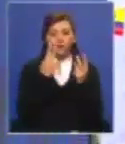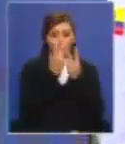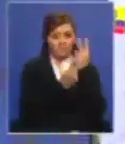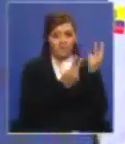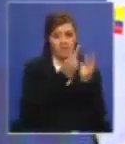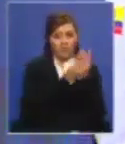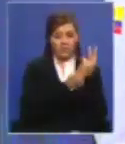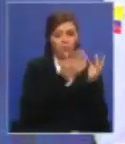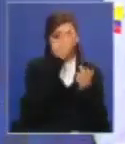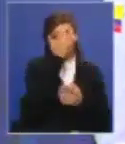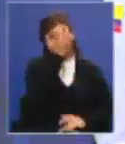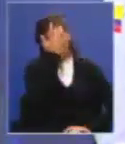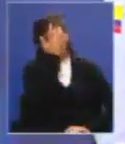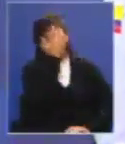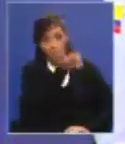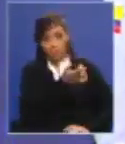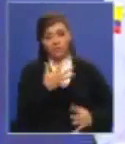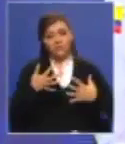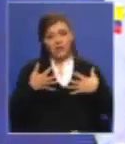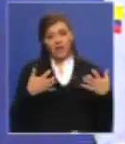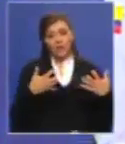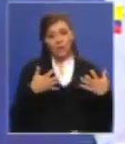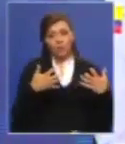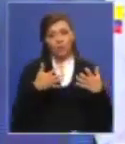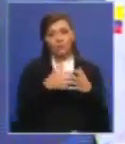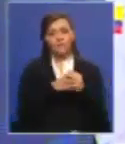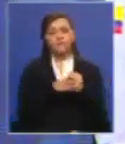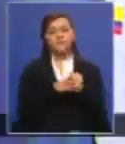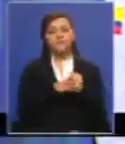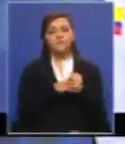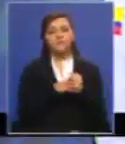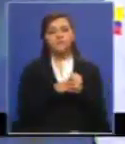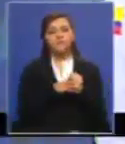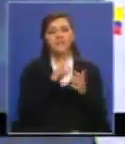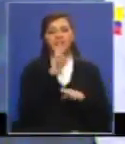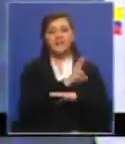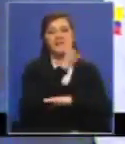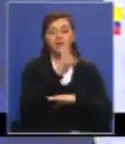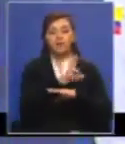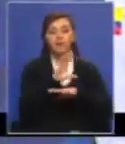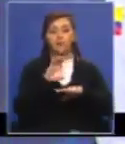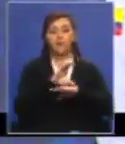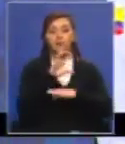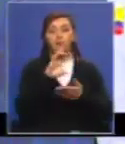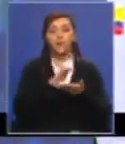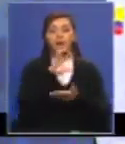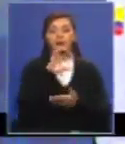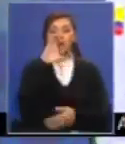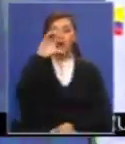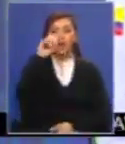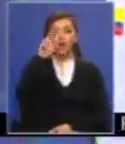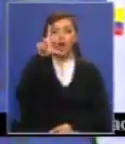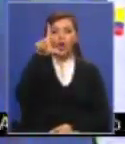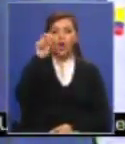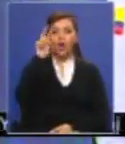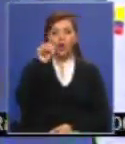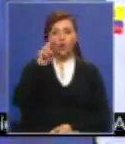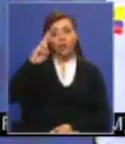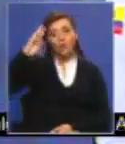un mentor, el padre Virgilio Novoa, que fue rector del Colegio Cristóbal Colón, capellán del grupo